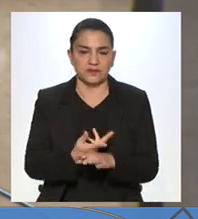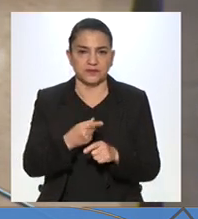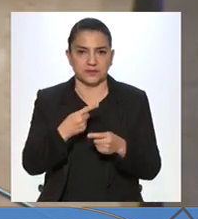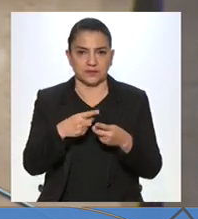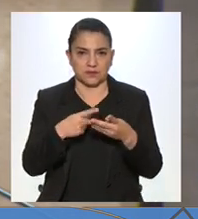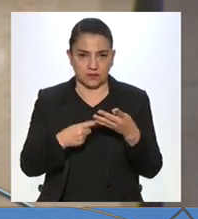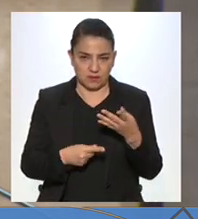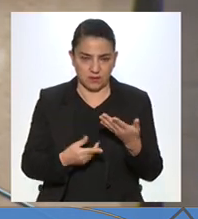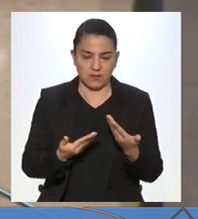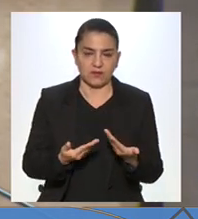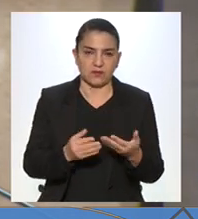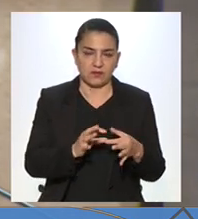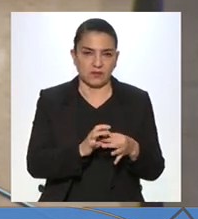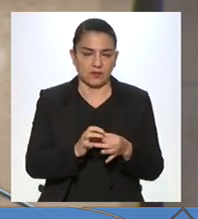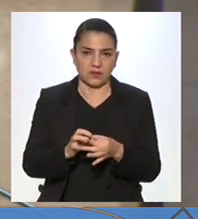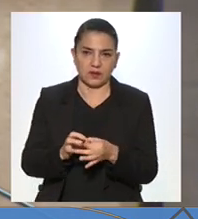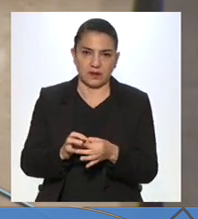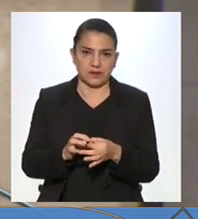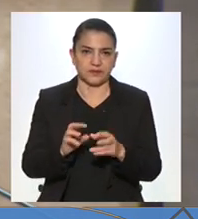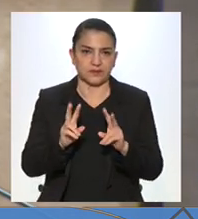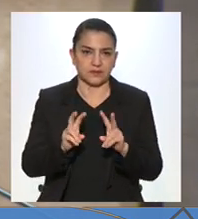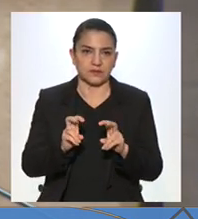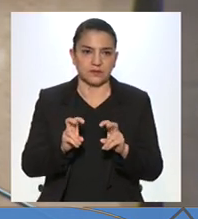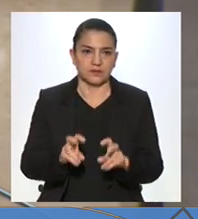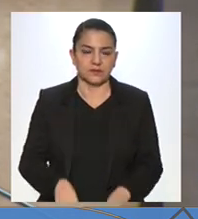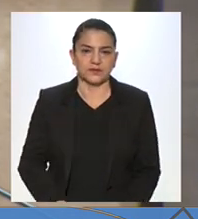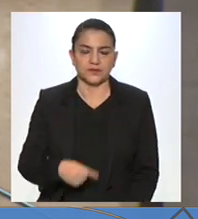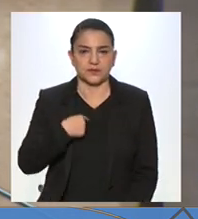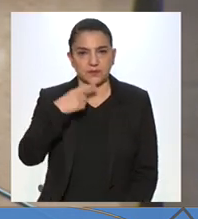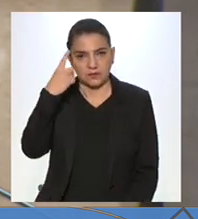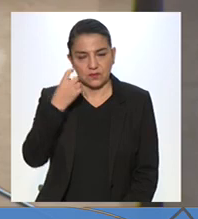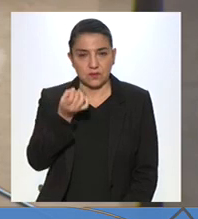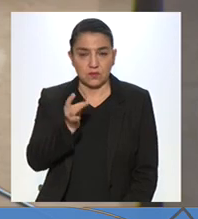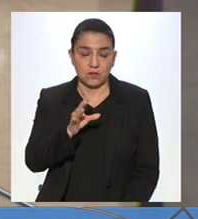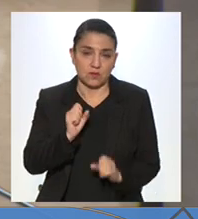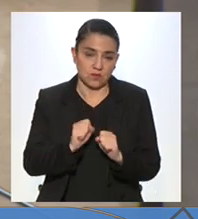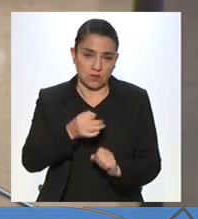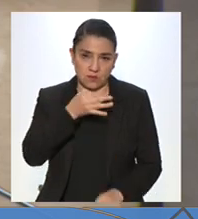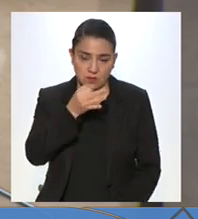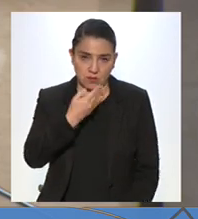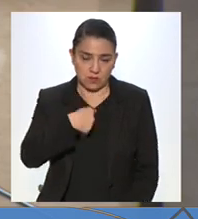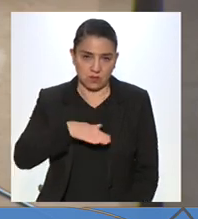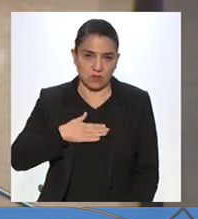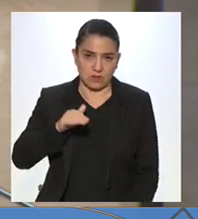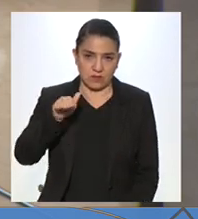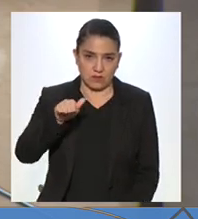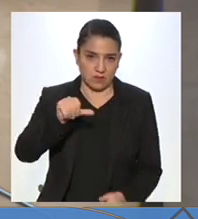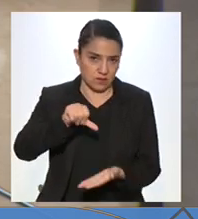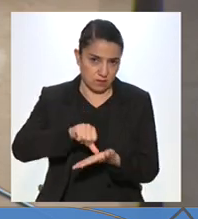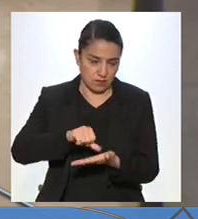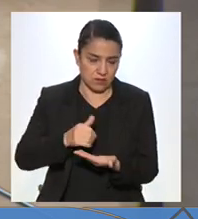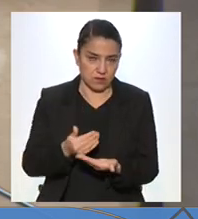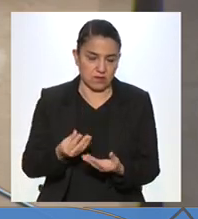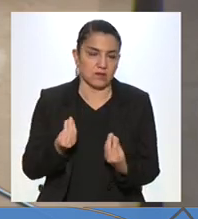intervenciones en esa materia. Yo creo que lo único que podríamos decir nosotros como Banco Central es